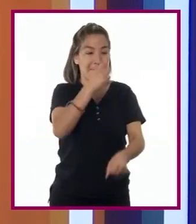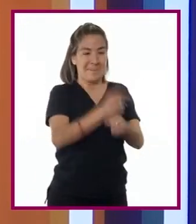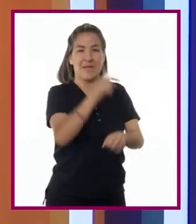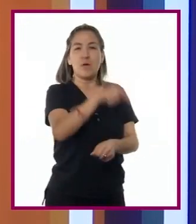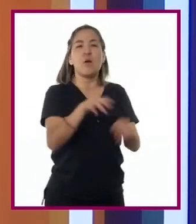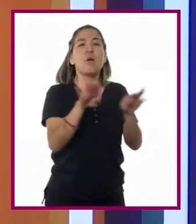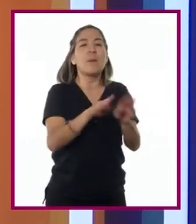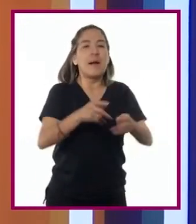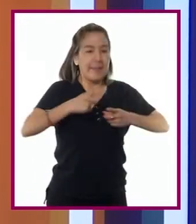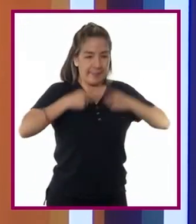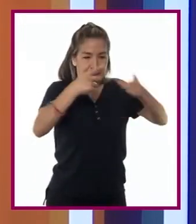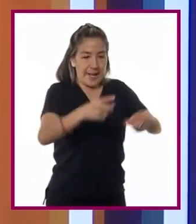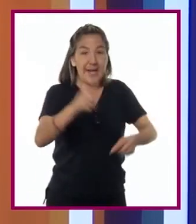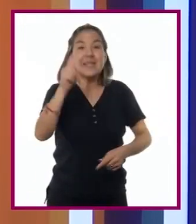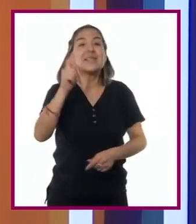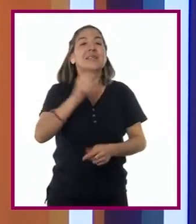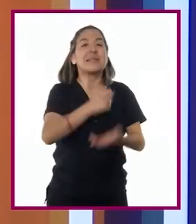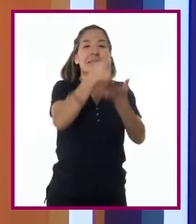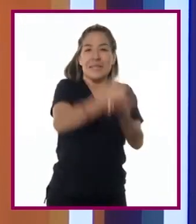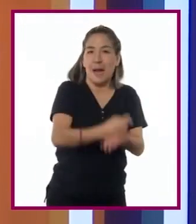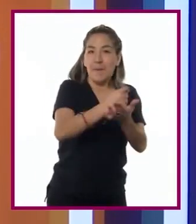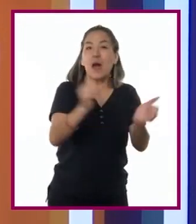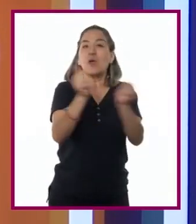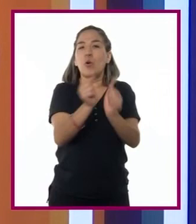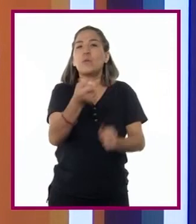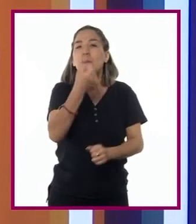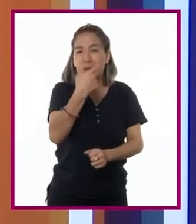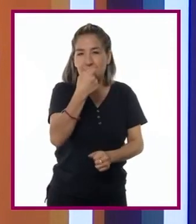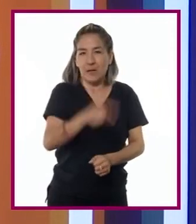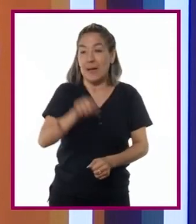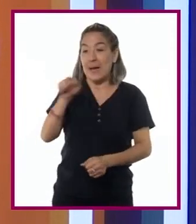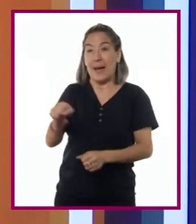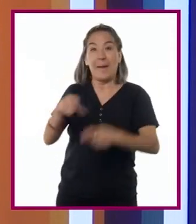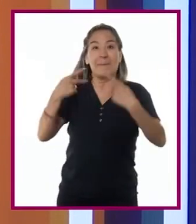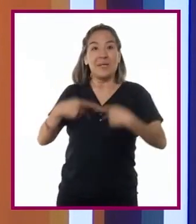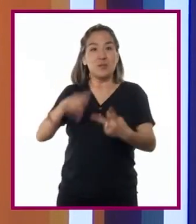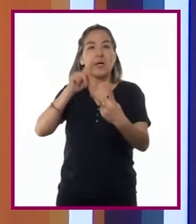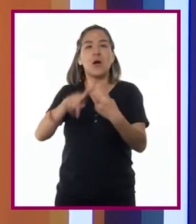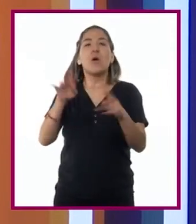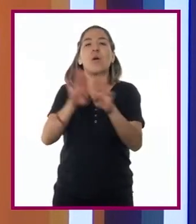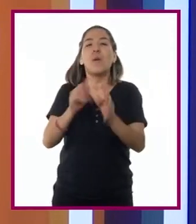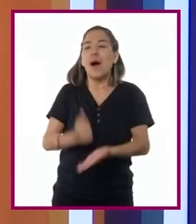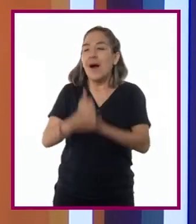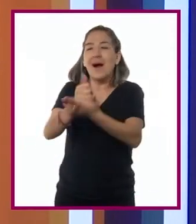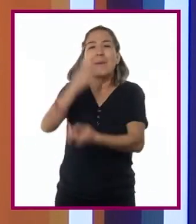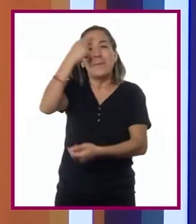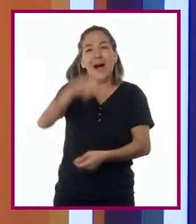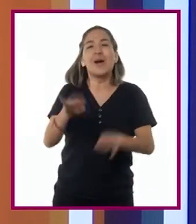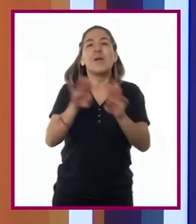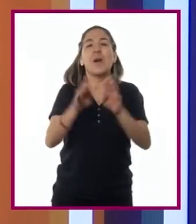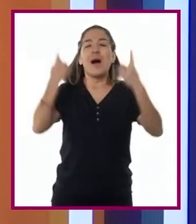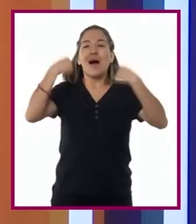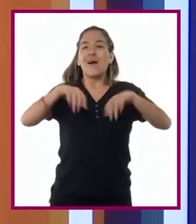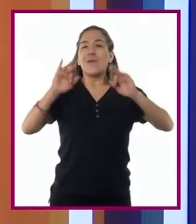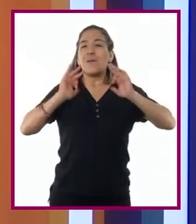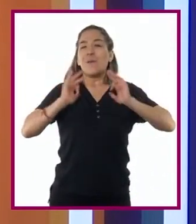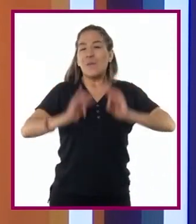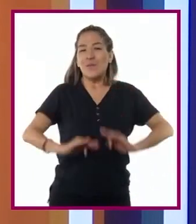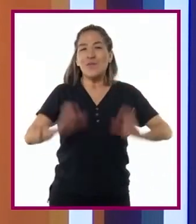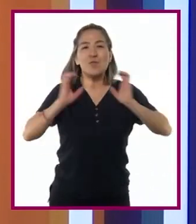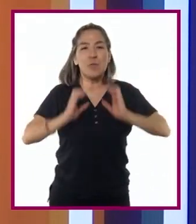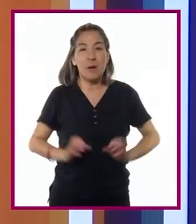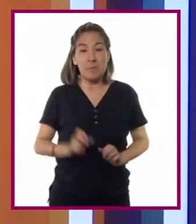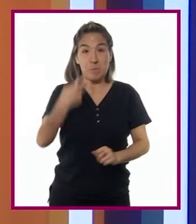o medicamento, mientras que el segundo recibe un placebo. Pero ninguno de los pacientes sabe a